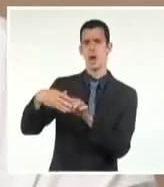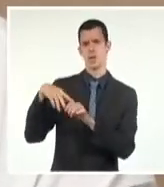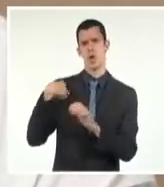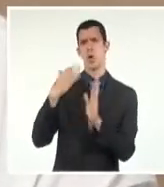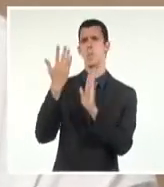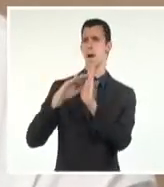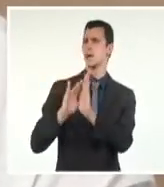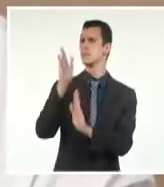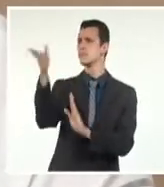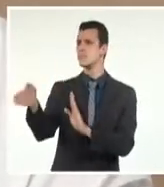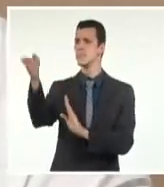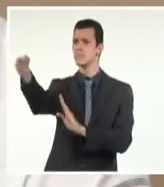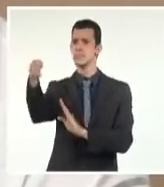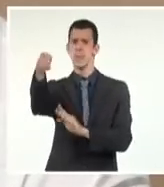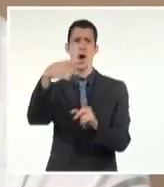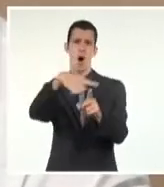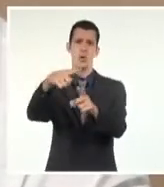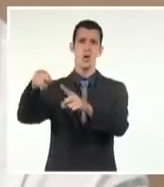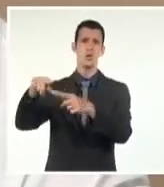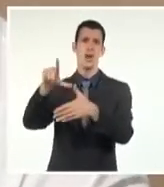costa rica nicaragua